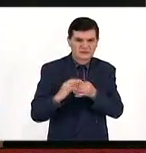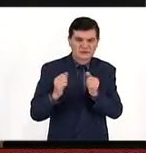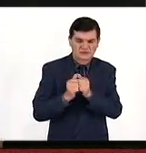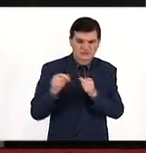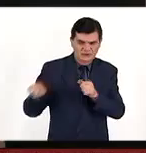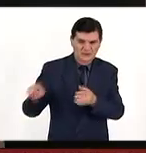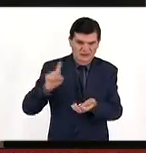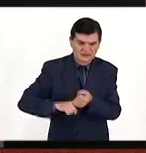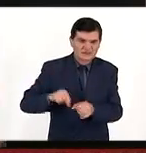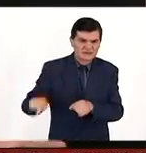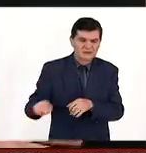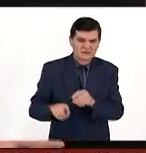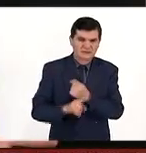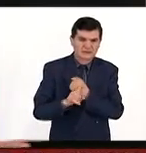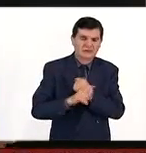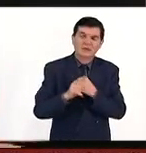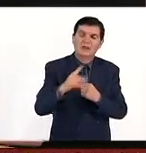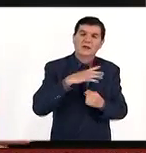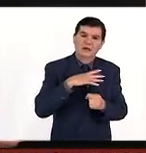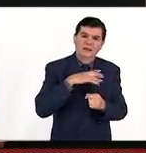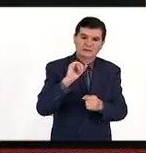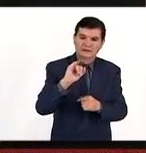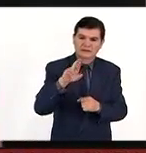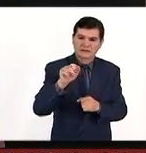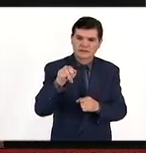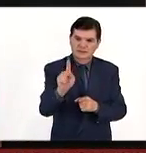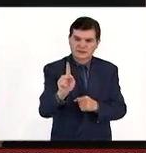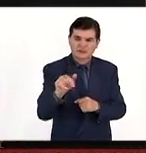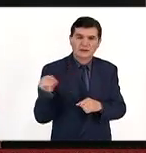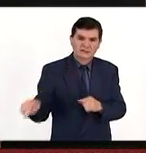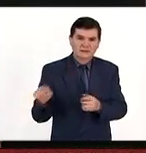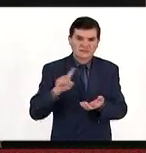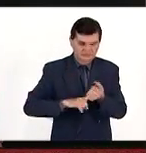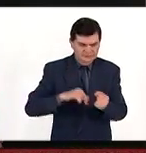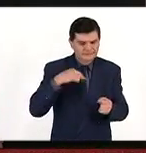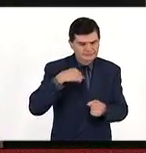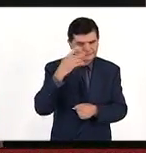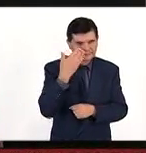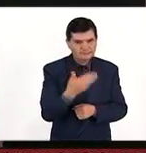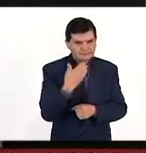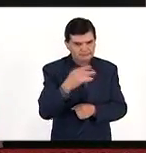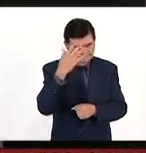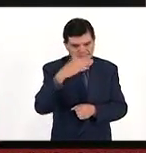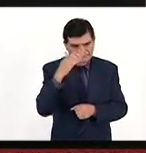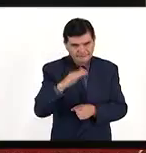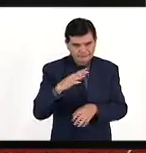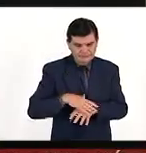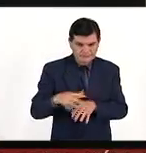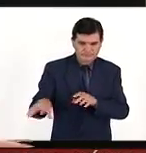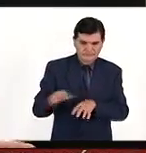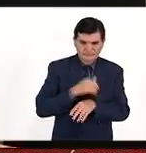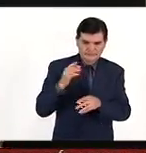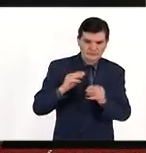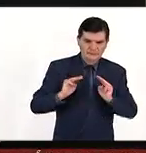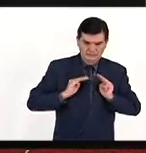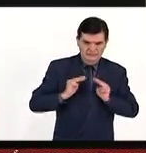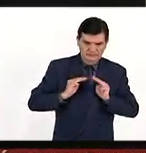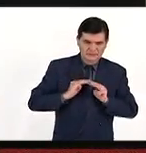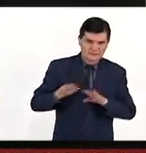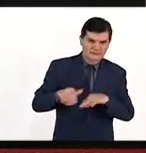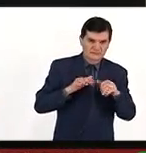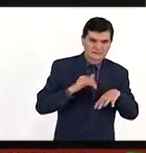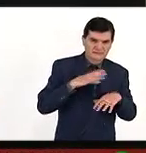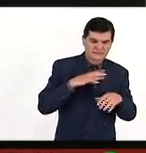el conflicto hay un problema el problema de irak que si bien es cierto ya el gobierno norteamericano ha sacado sus tropas sigue habiendo un